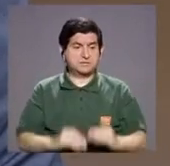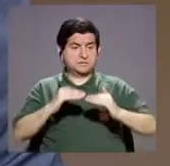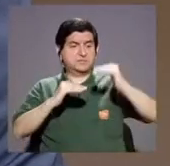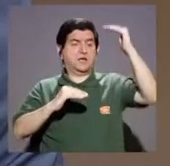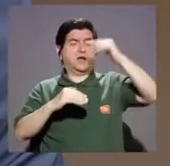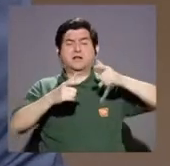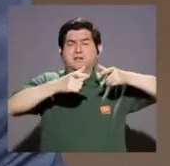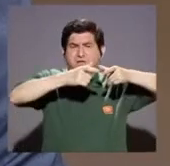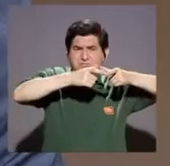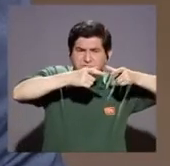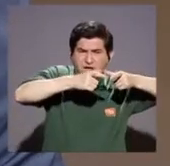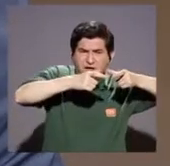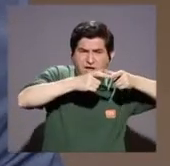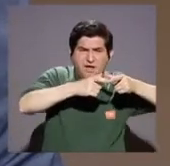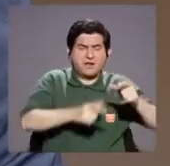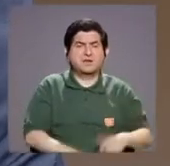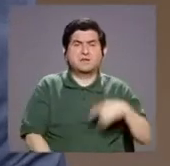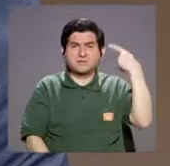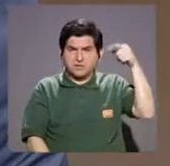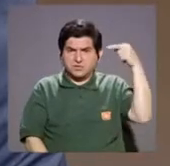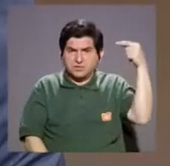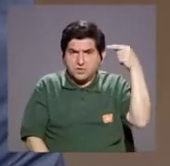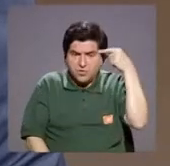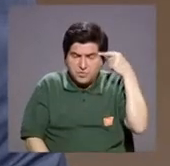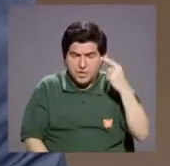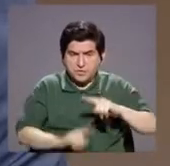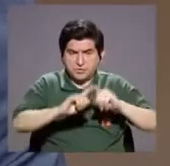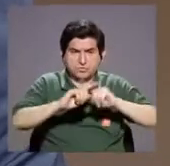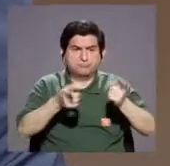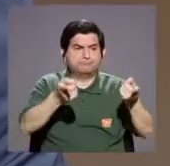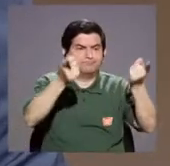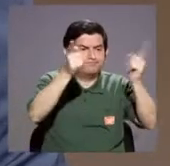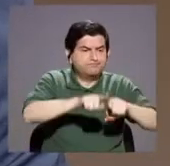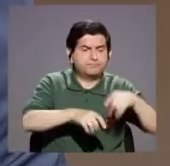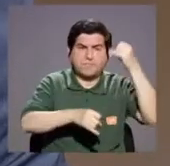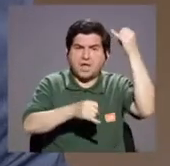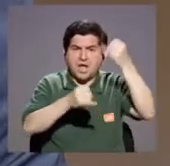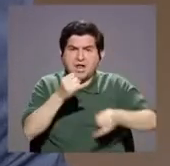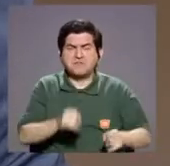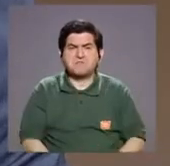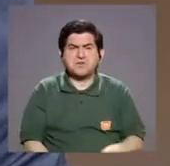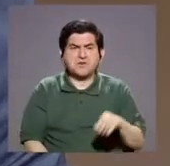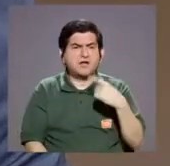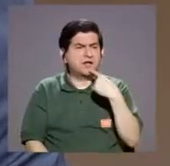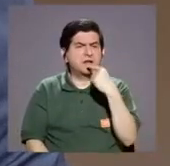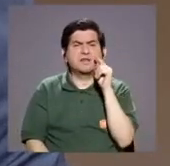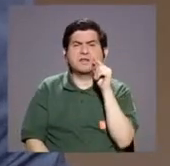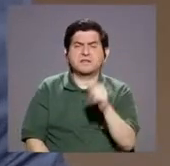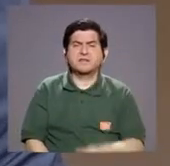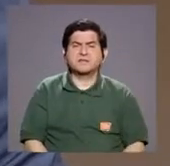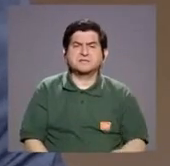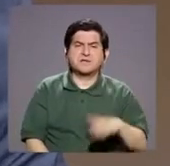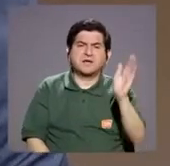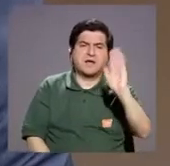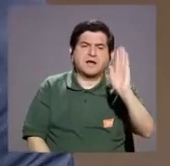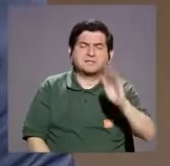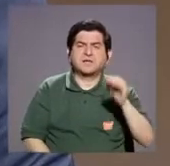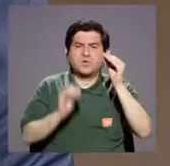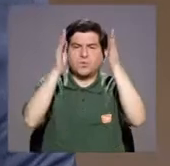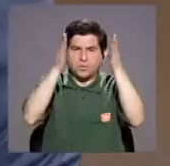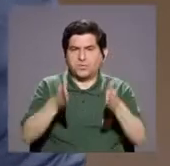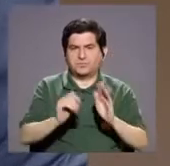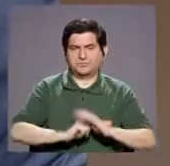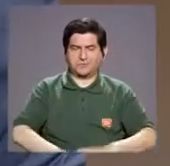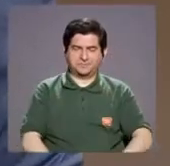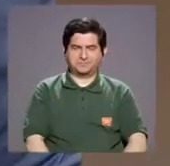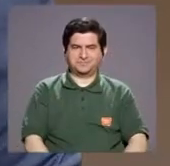elites de la hormona mental en muchos de los casos termina en la entrevista diciéndole hasta luego profesor así que creo